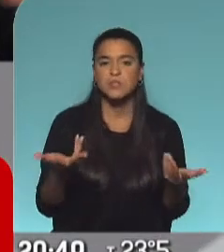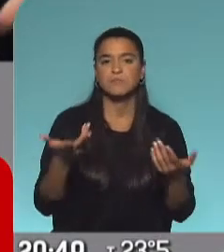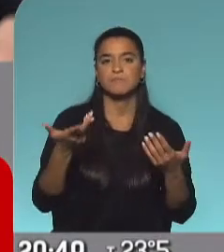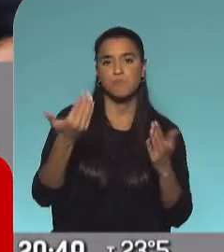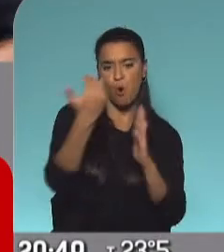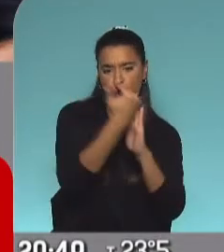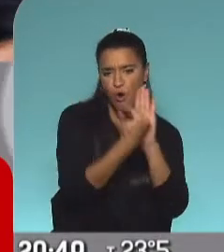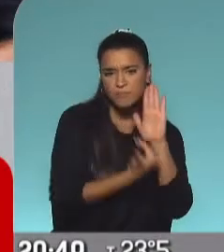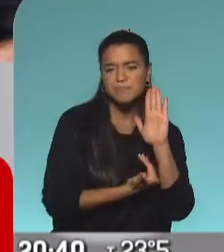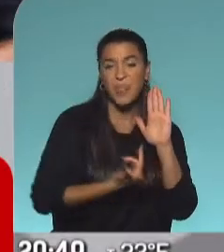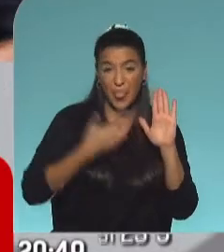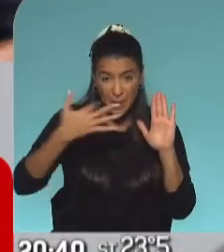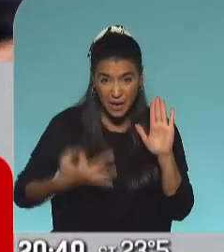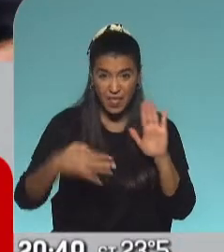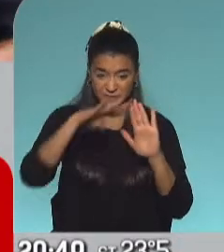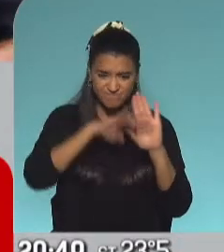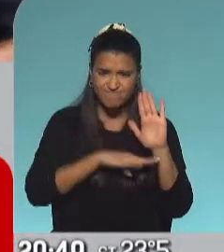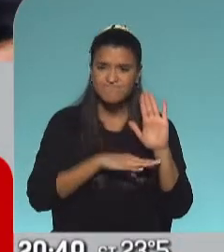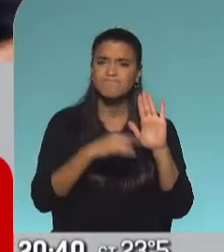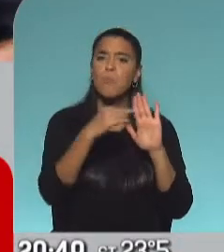variables realmente